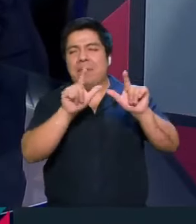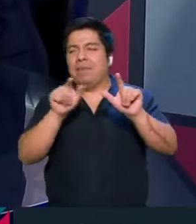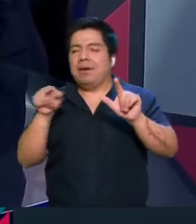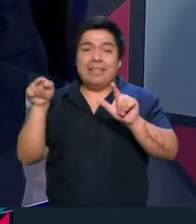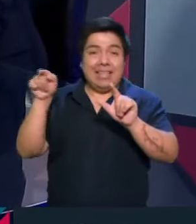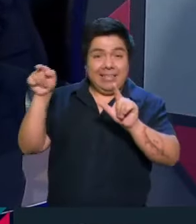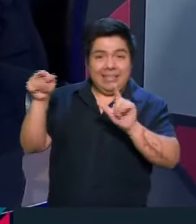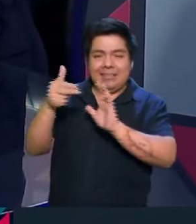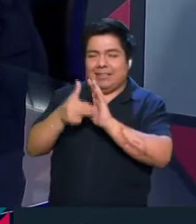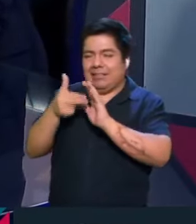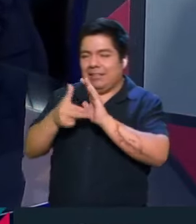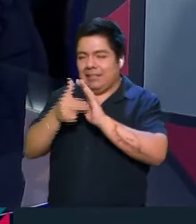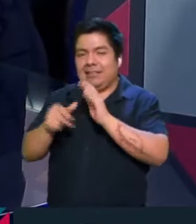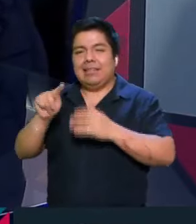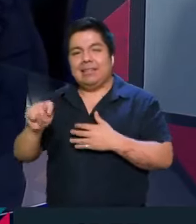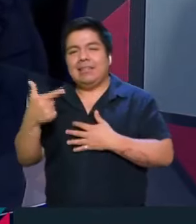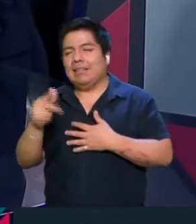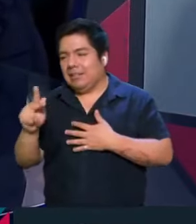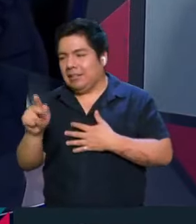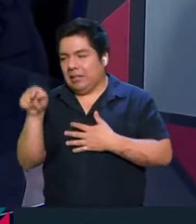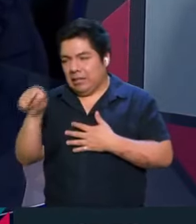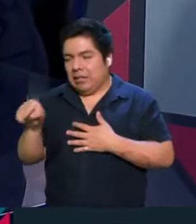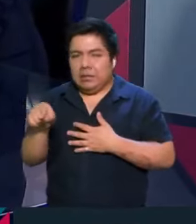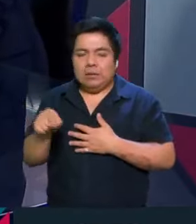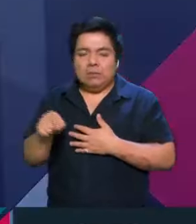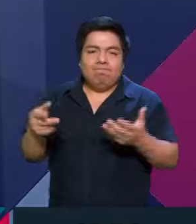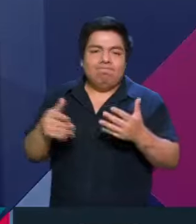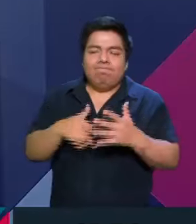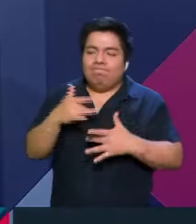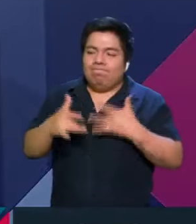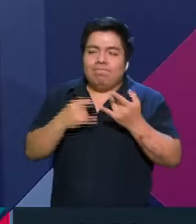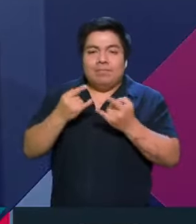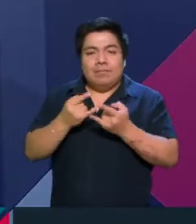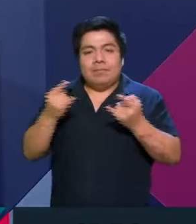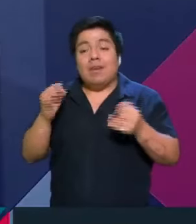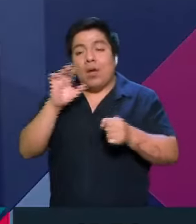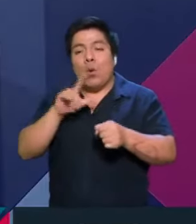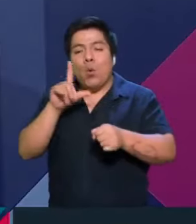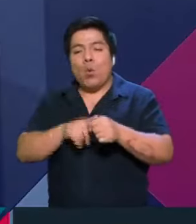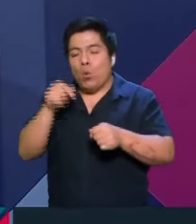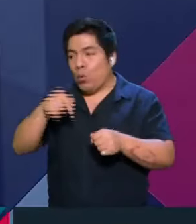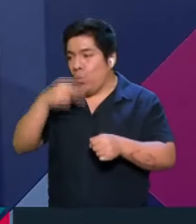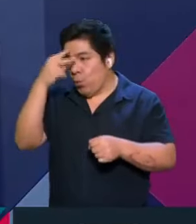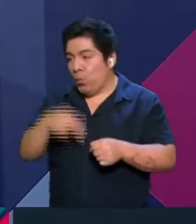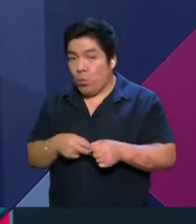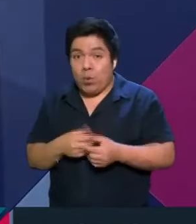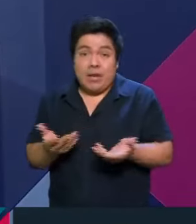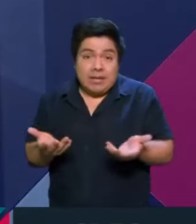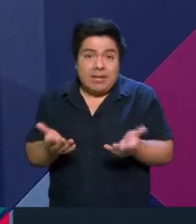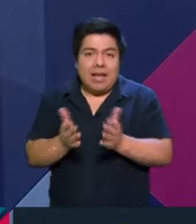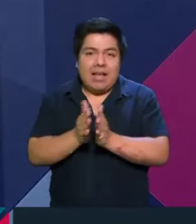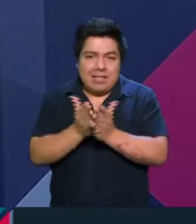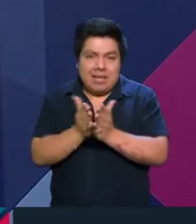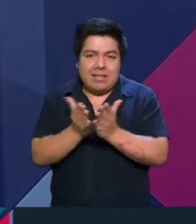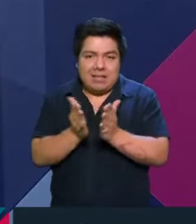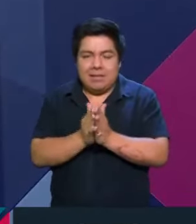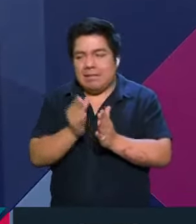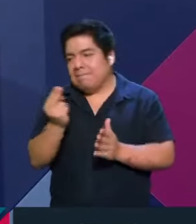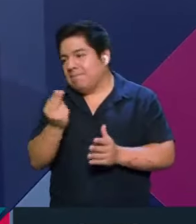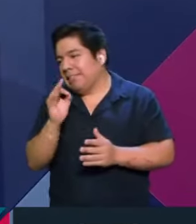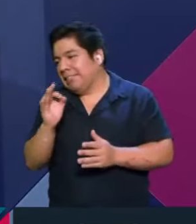esos carteles, además, nos cuentan la historia de la cultura en México. Es un libro que no tiene